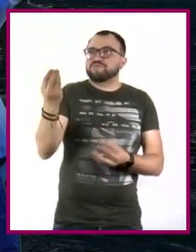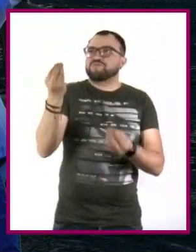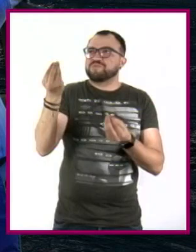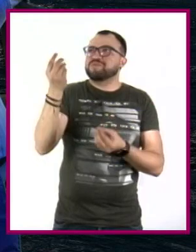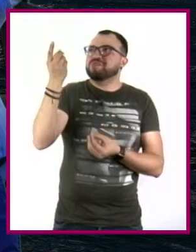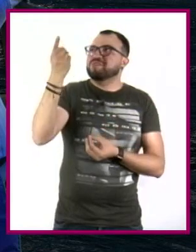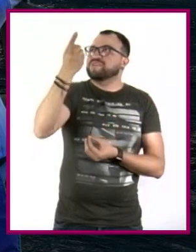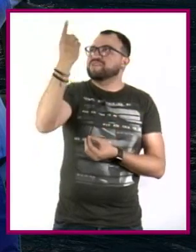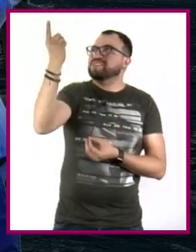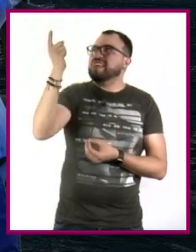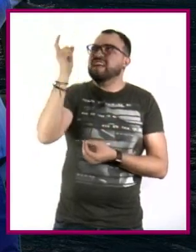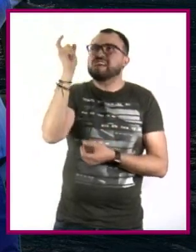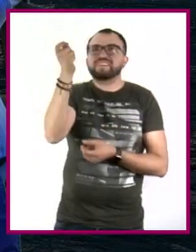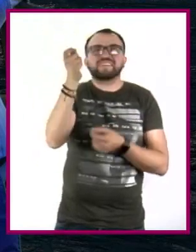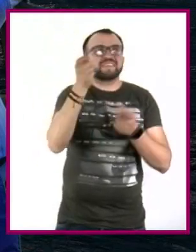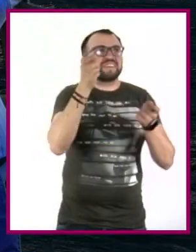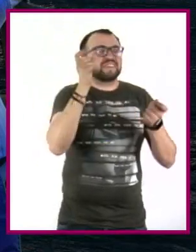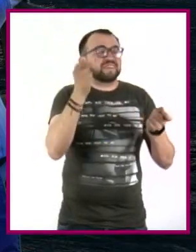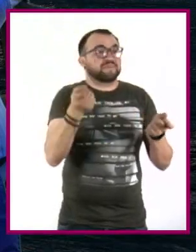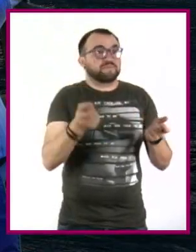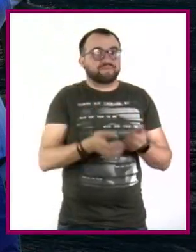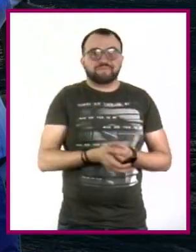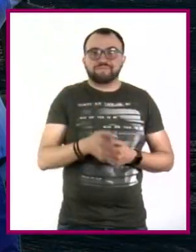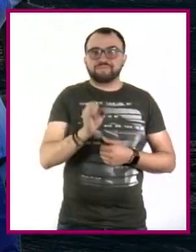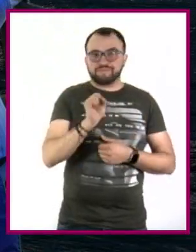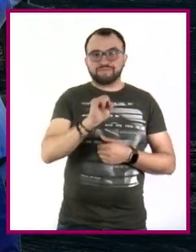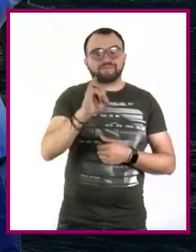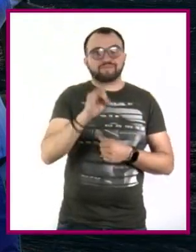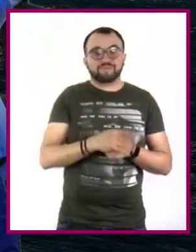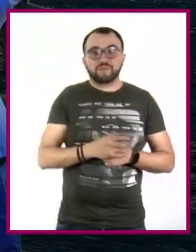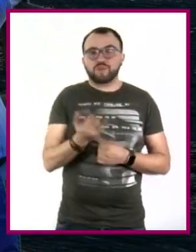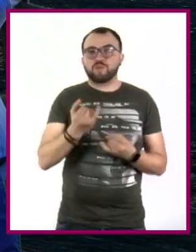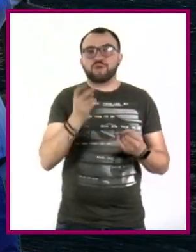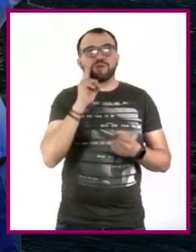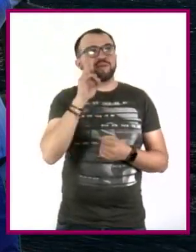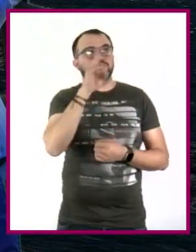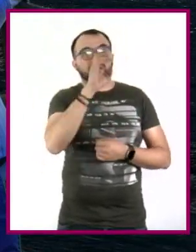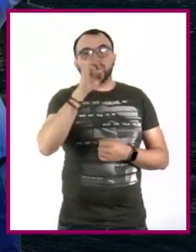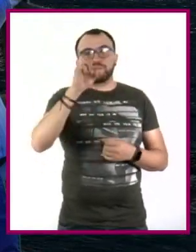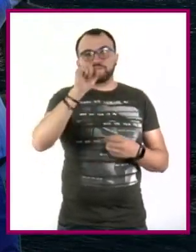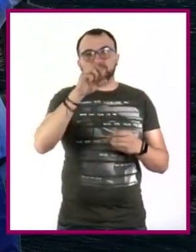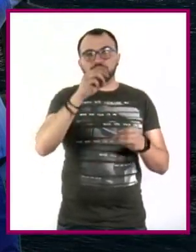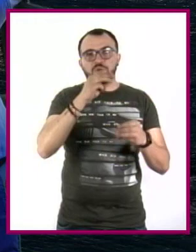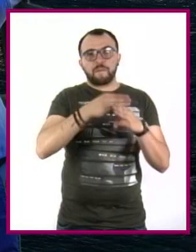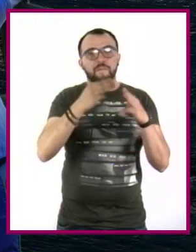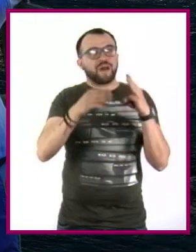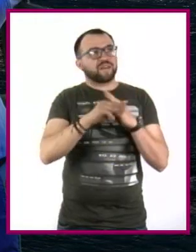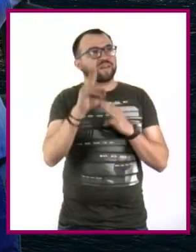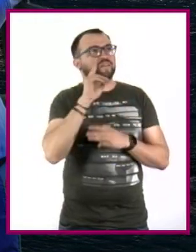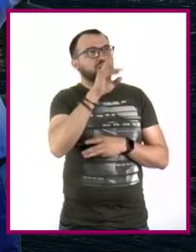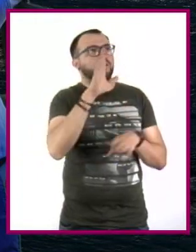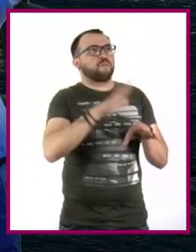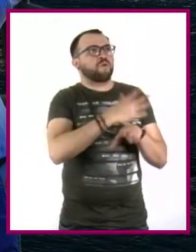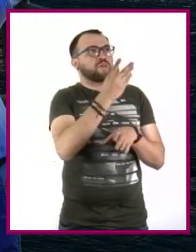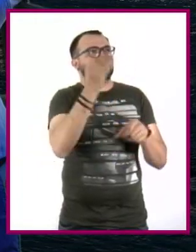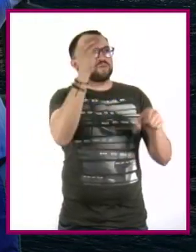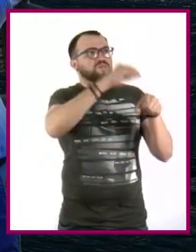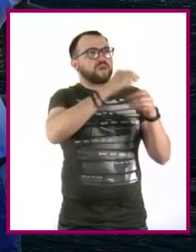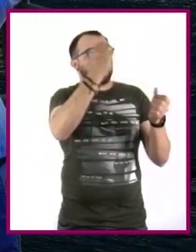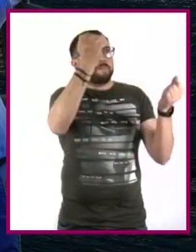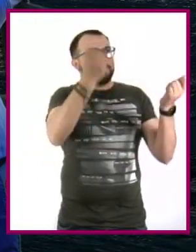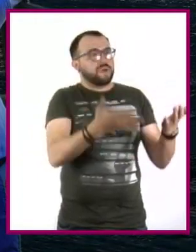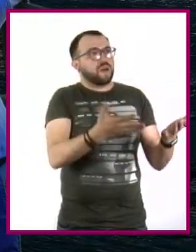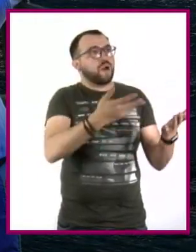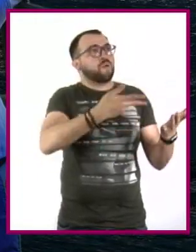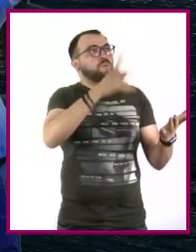es. Efectivamente. Así como esa materia que sabemos que está ahí por su influencia gravitacional, pero no